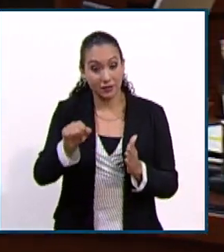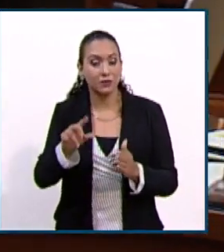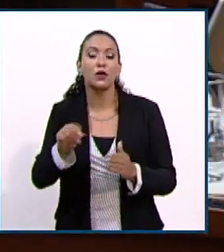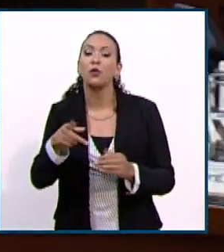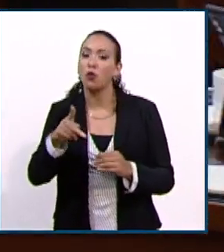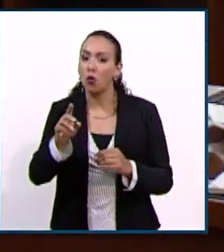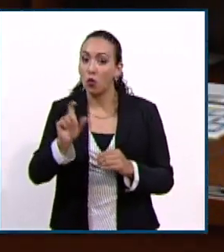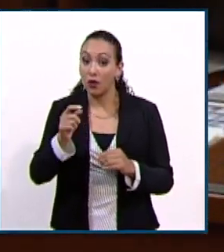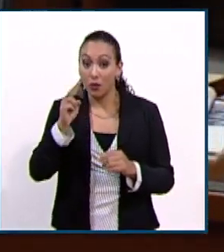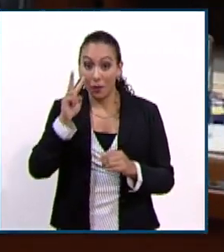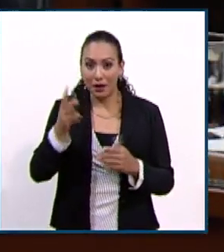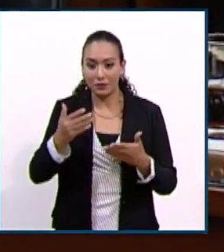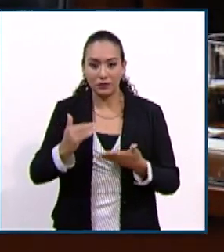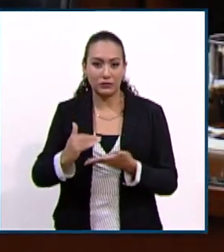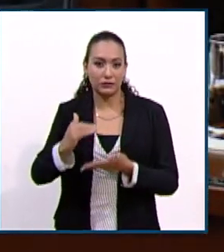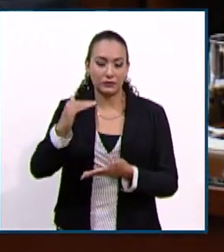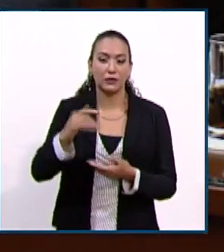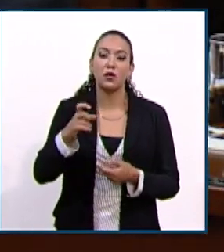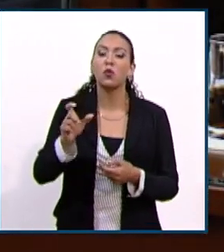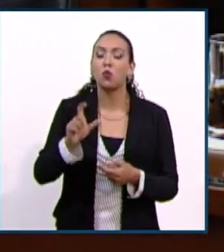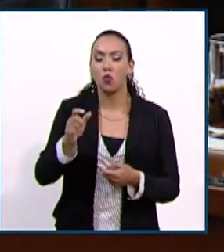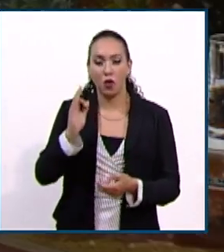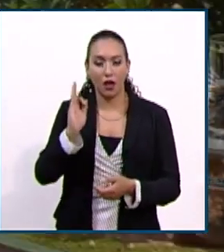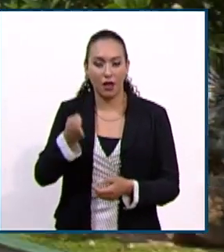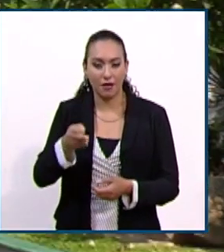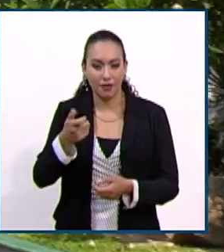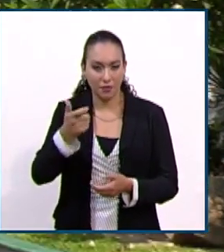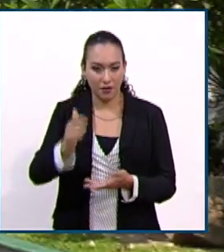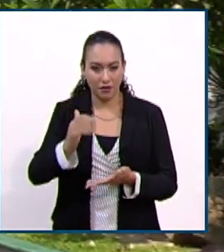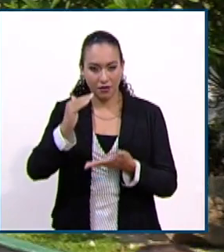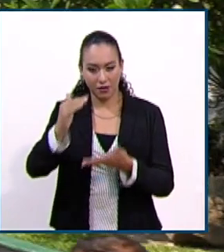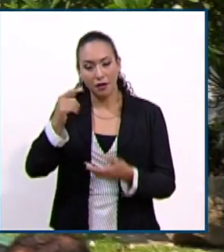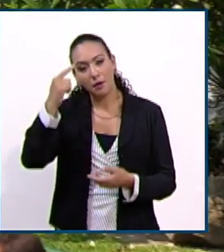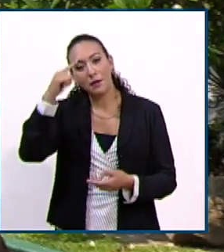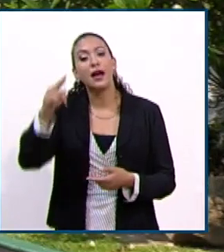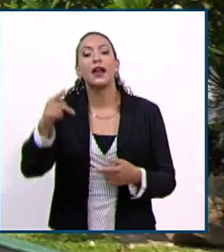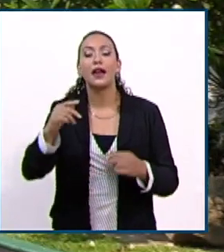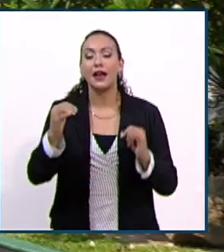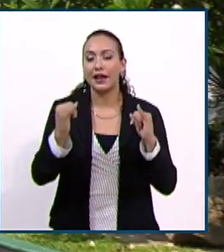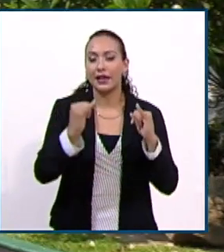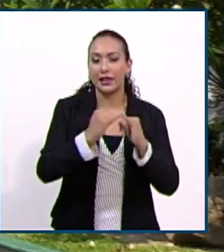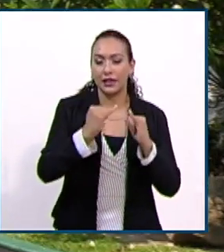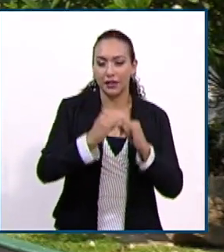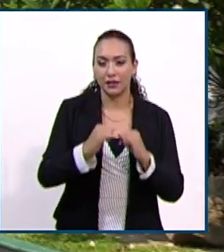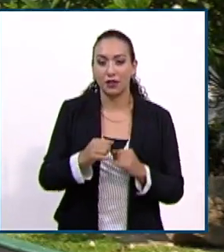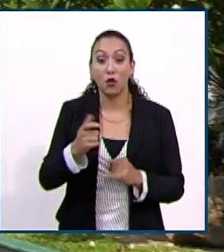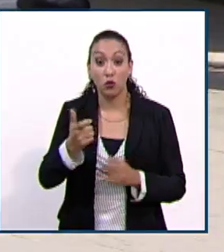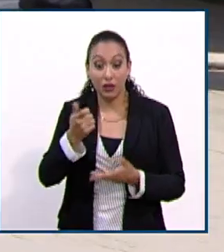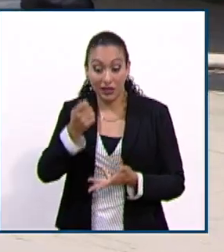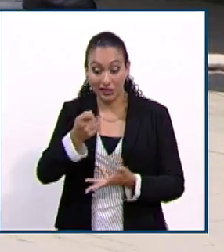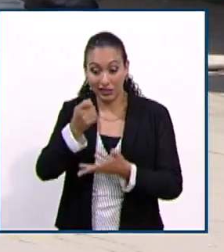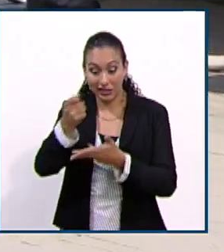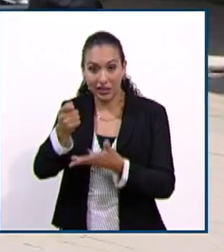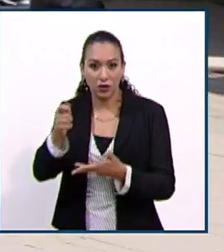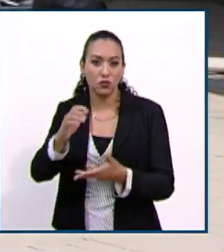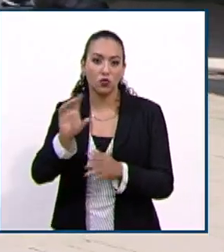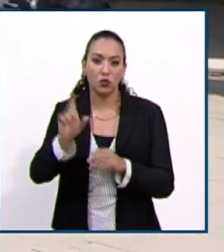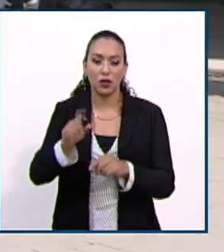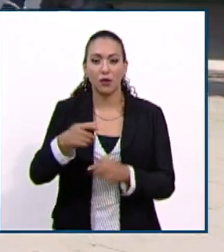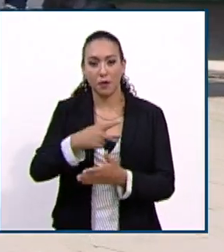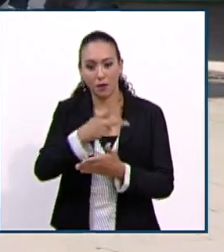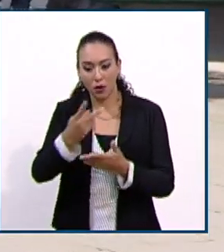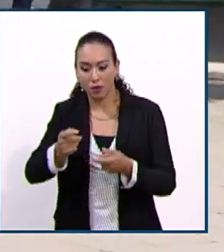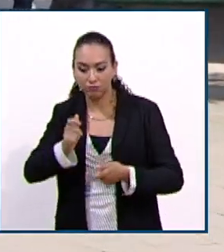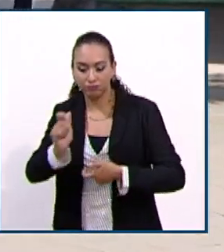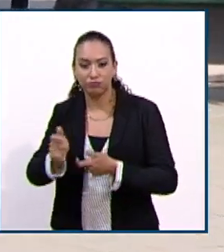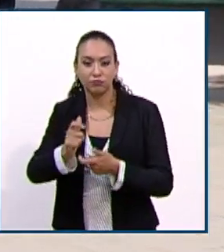hubiera excedentes, reducir los montos aprobados a las dependencias y entidades, asignar recursos obtenidos en excesos a programas